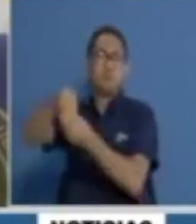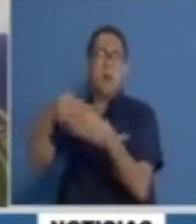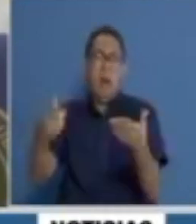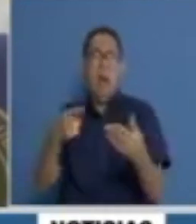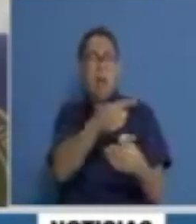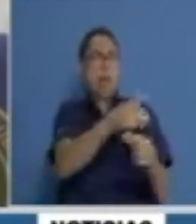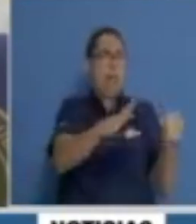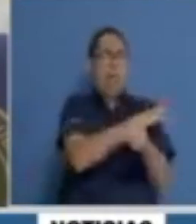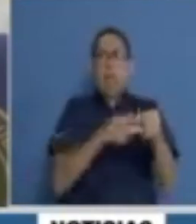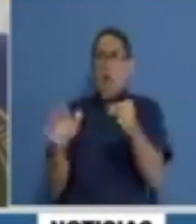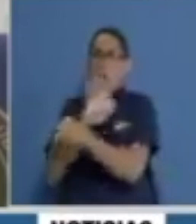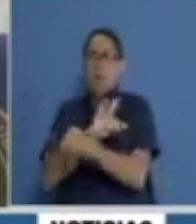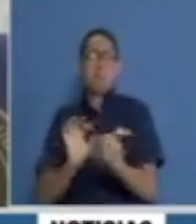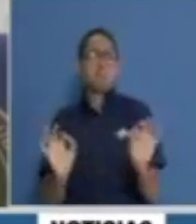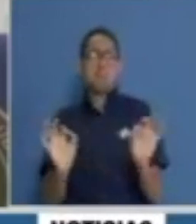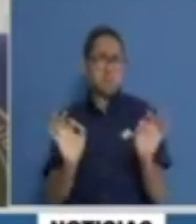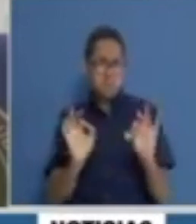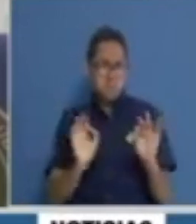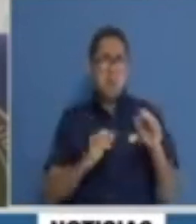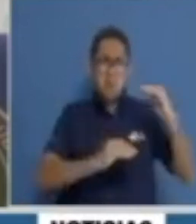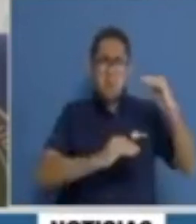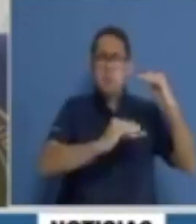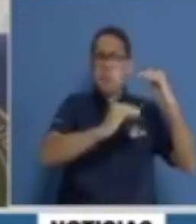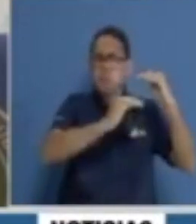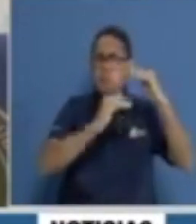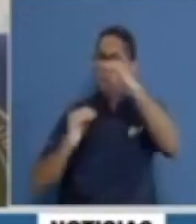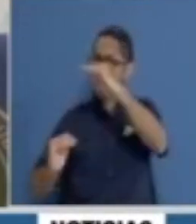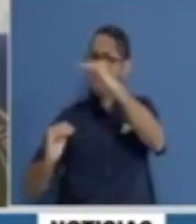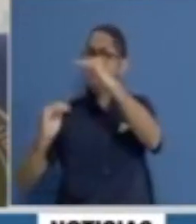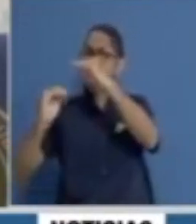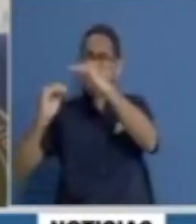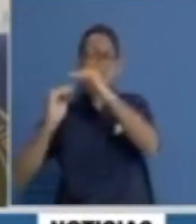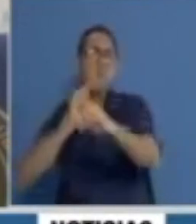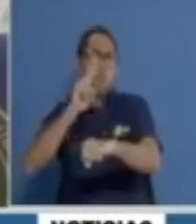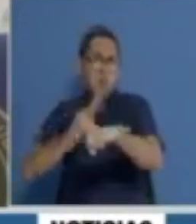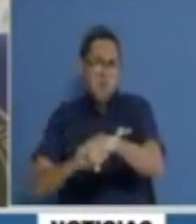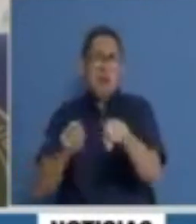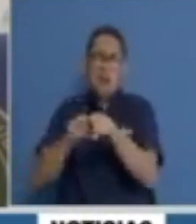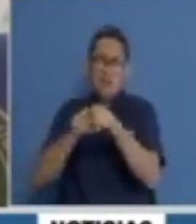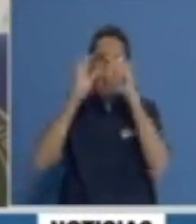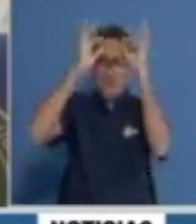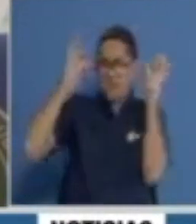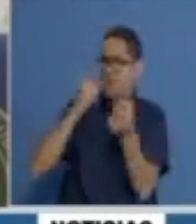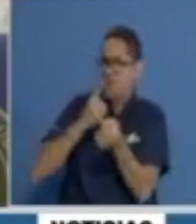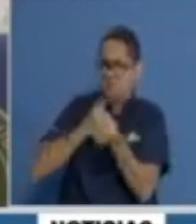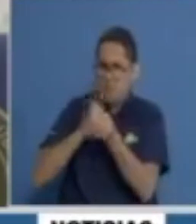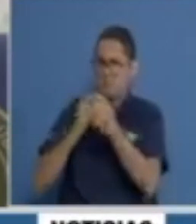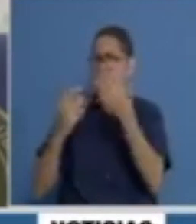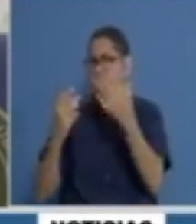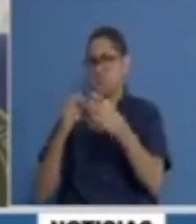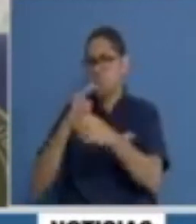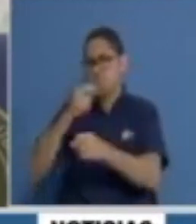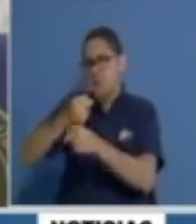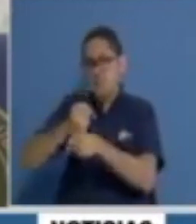no colapse tanto en su capacidad como en su recurso humano. En la siguiente lámina vamos a observar